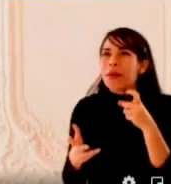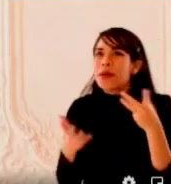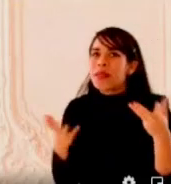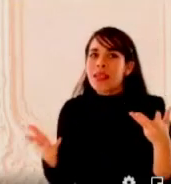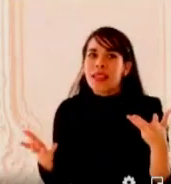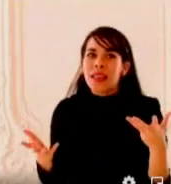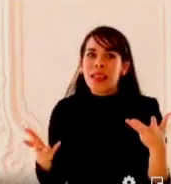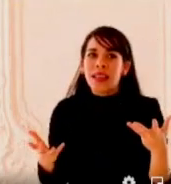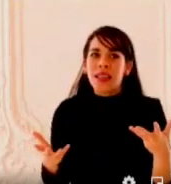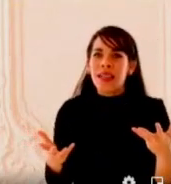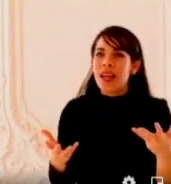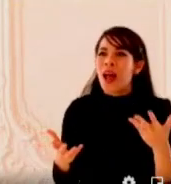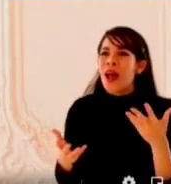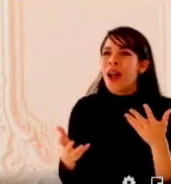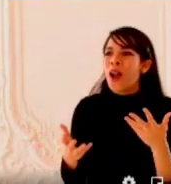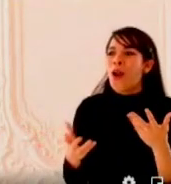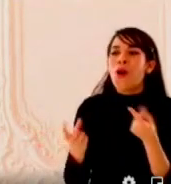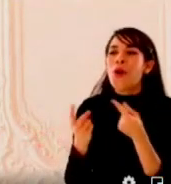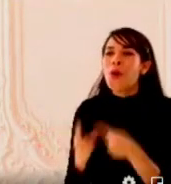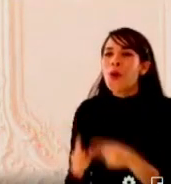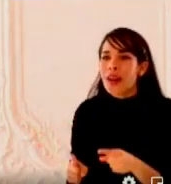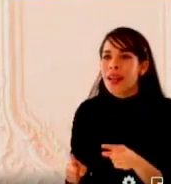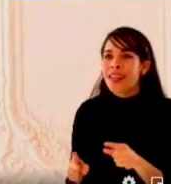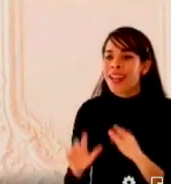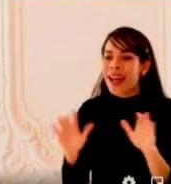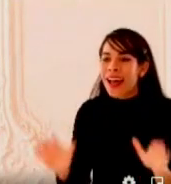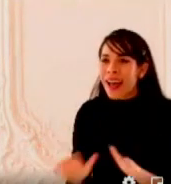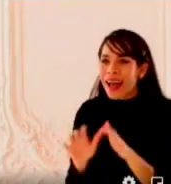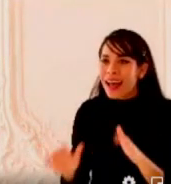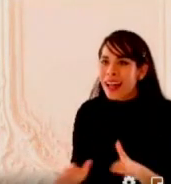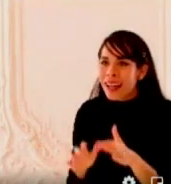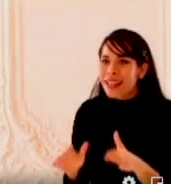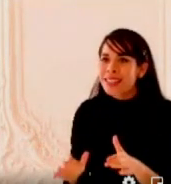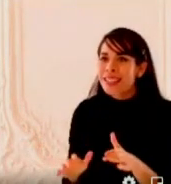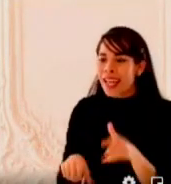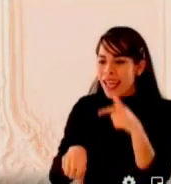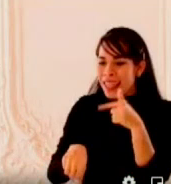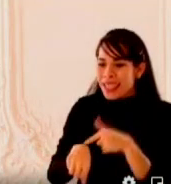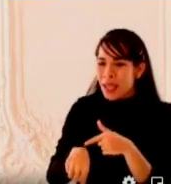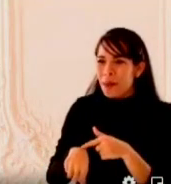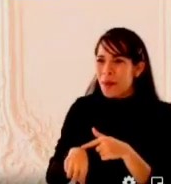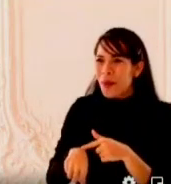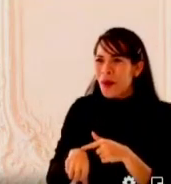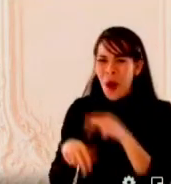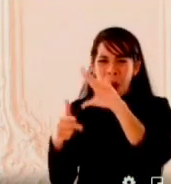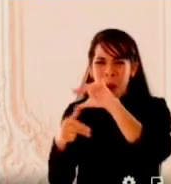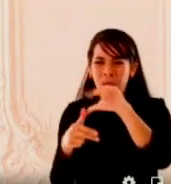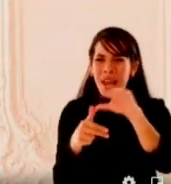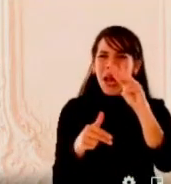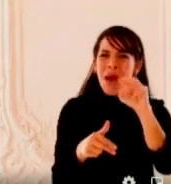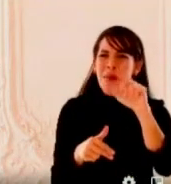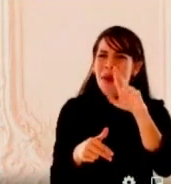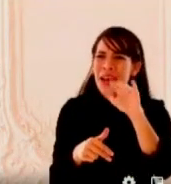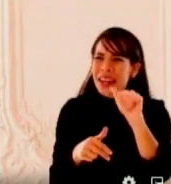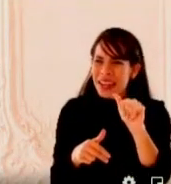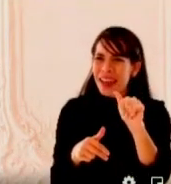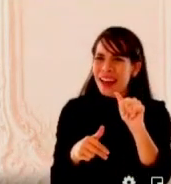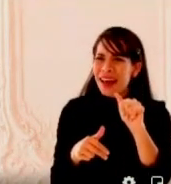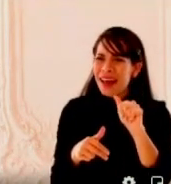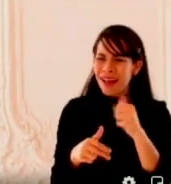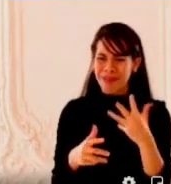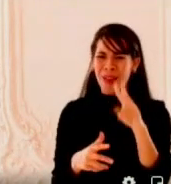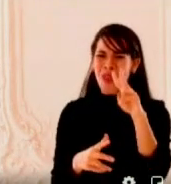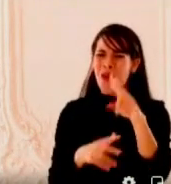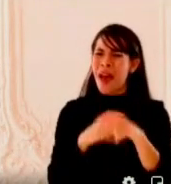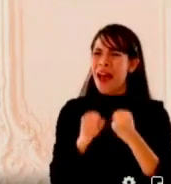se camina demasiado lento. Ya María pasó hace 3 años y medio, y yo creo que obviamente, según desespera el asunto de